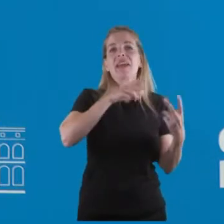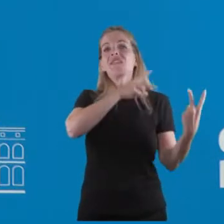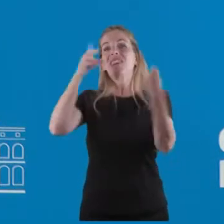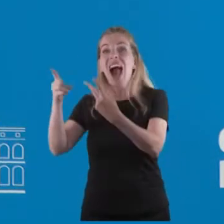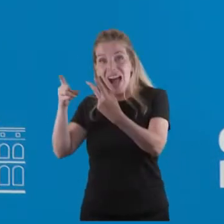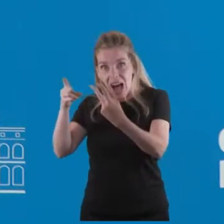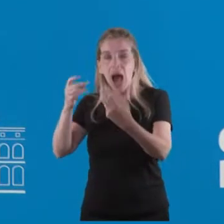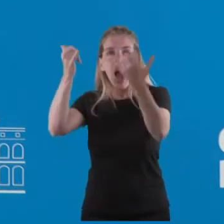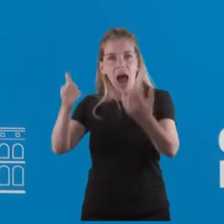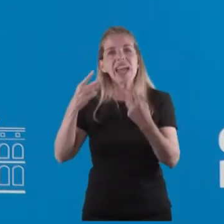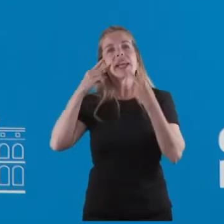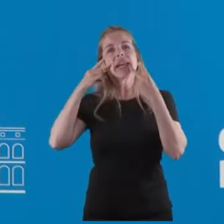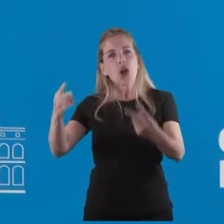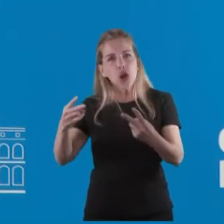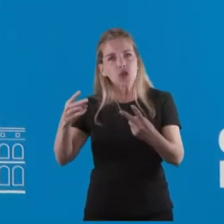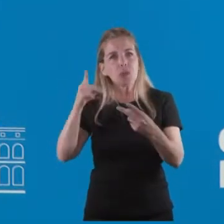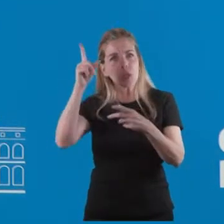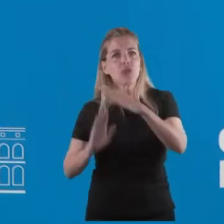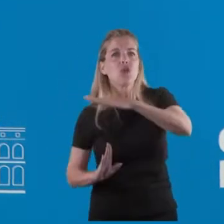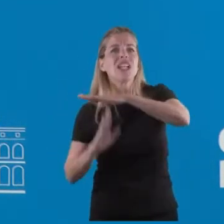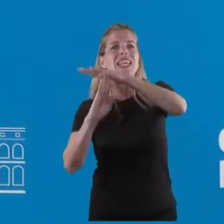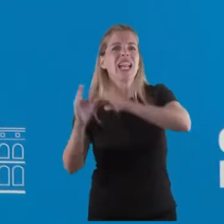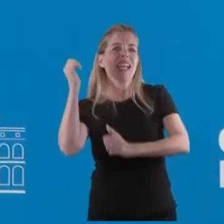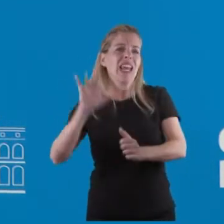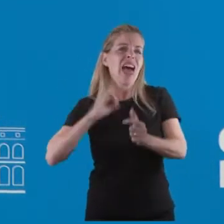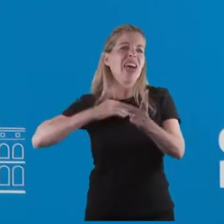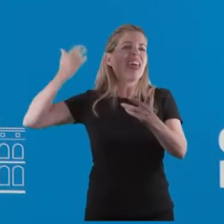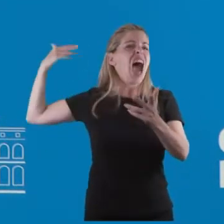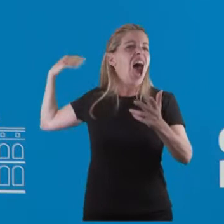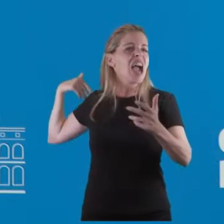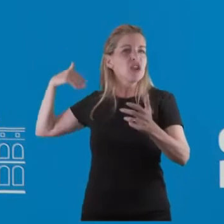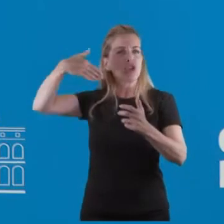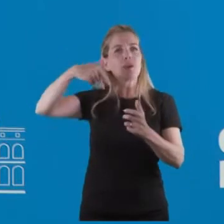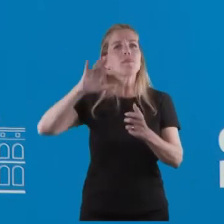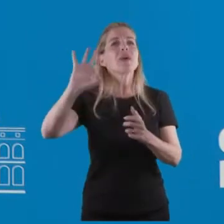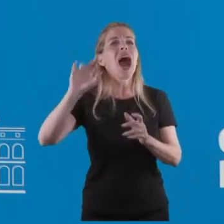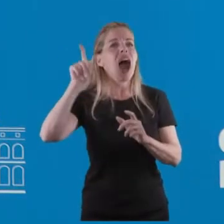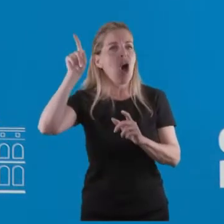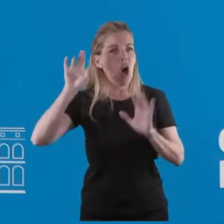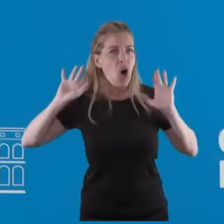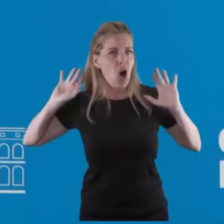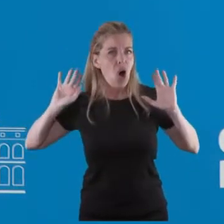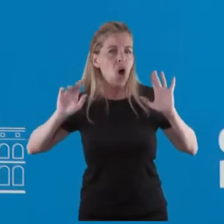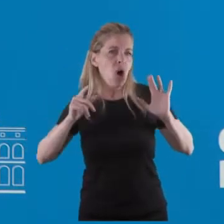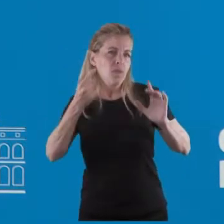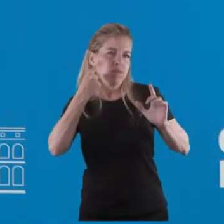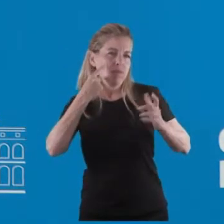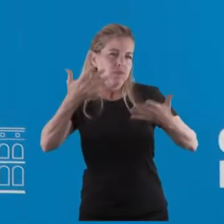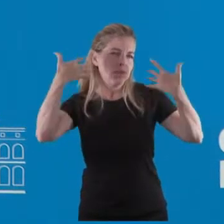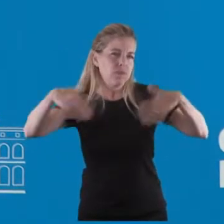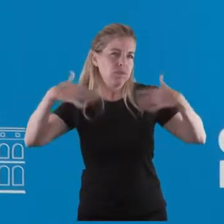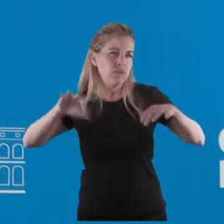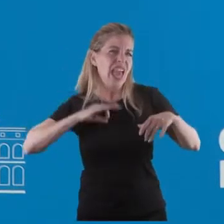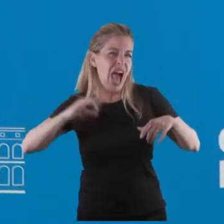porque es el líder histórico de china y es un líder que ha sido revisado y re visitado por la literatura por la ciencia política